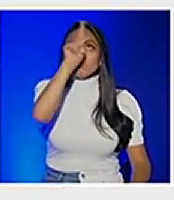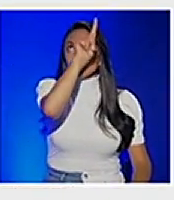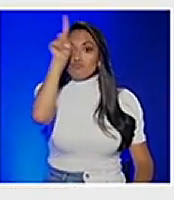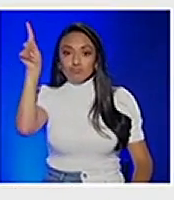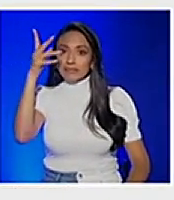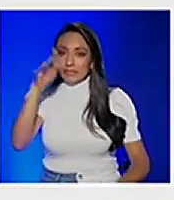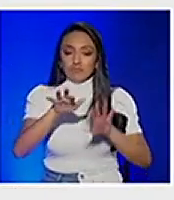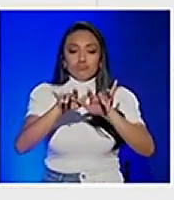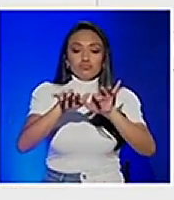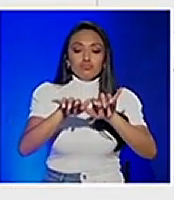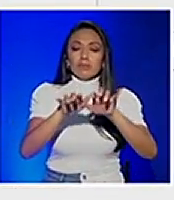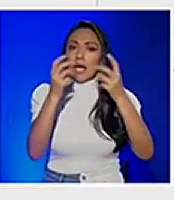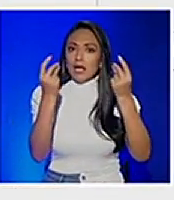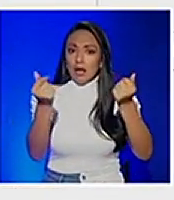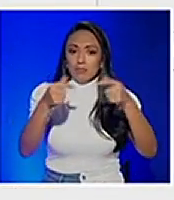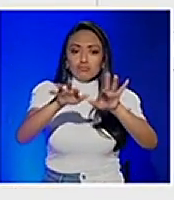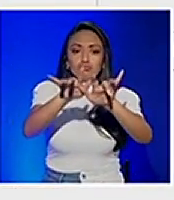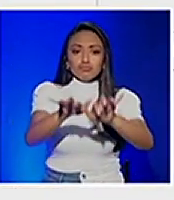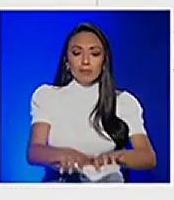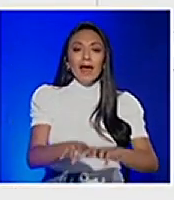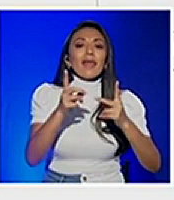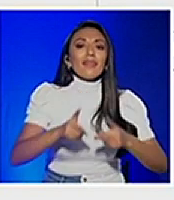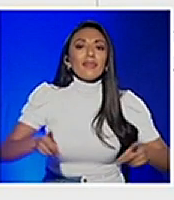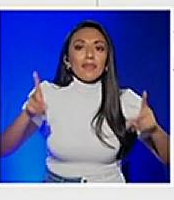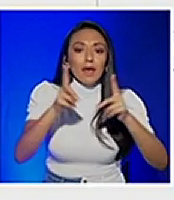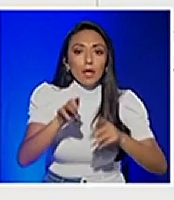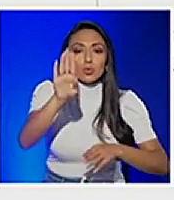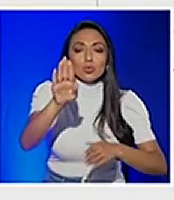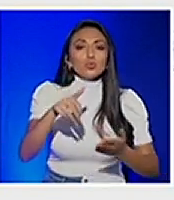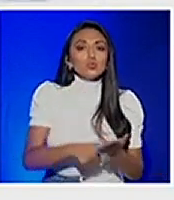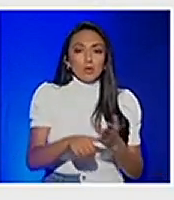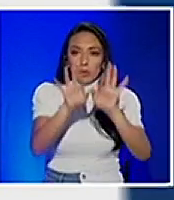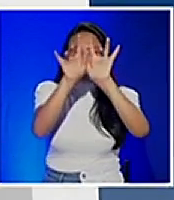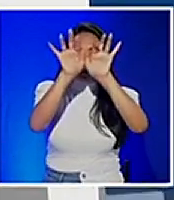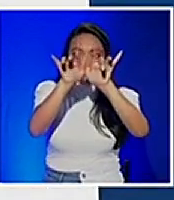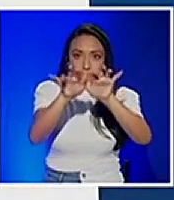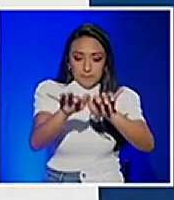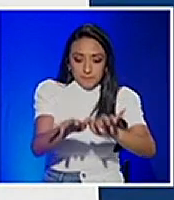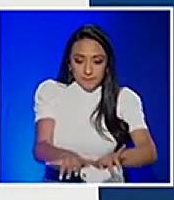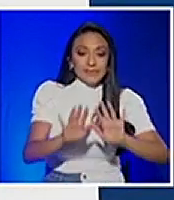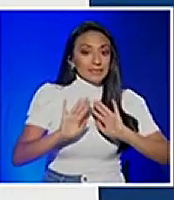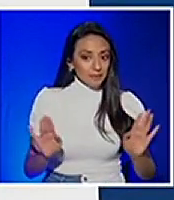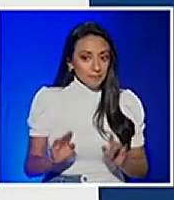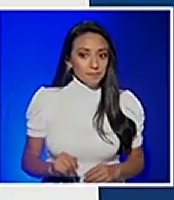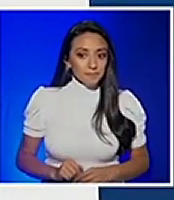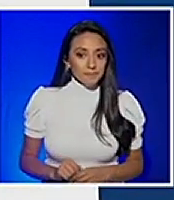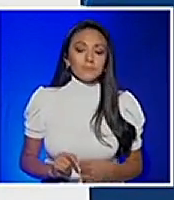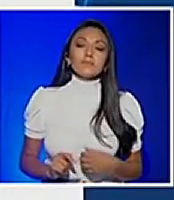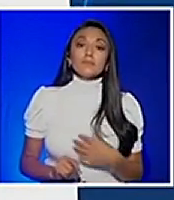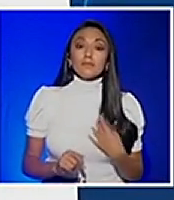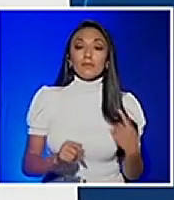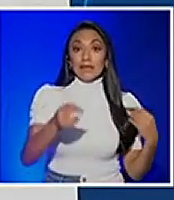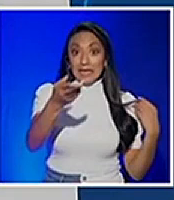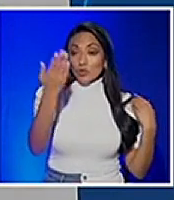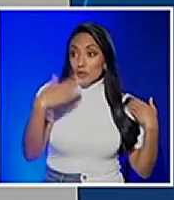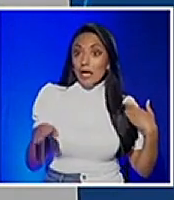certificados-vacunas.msp.gob.es y automáticamente se le desplegará la página para llenar sus datos y obtener el documento. Una vez que se vacuna, esta